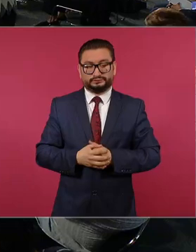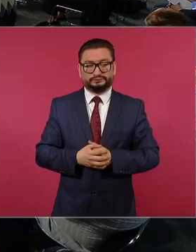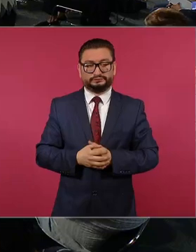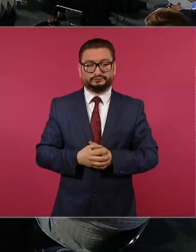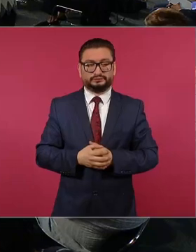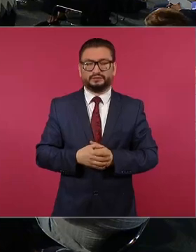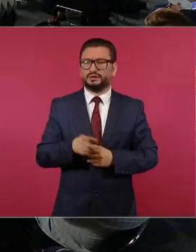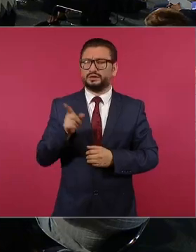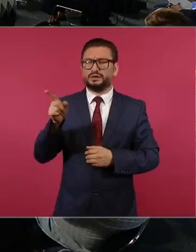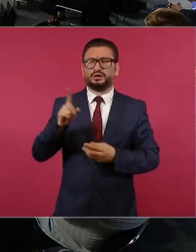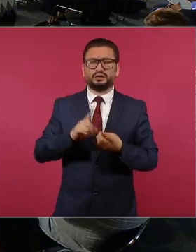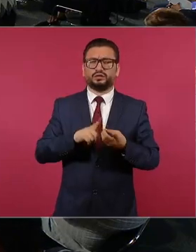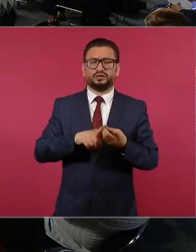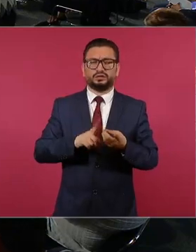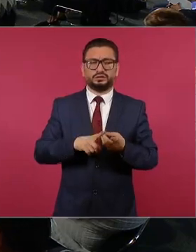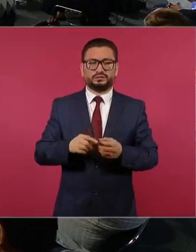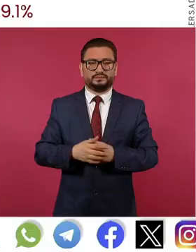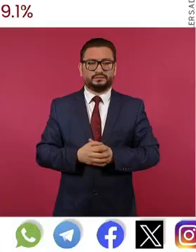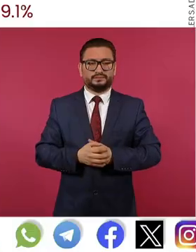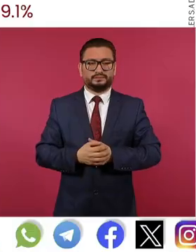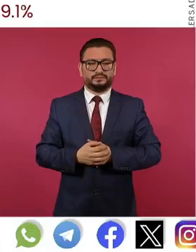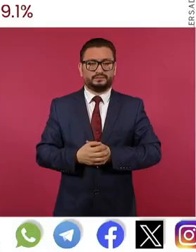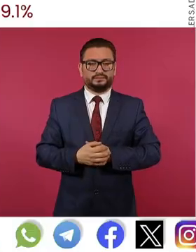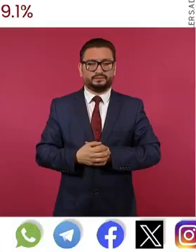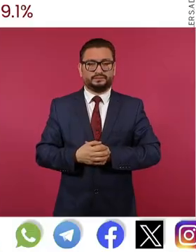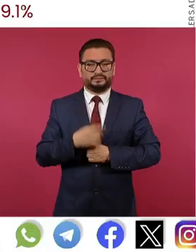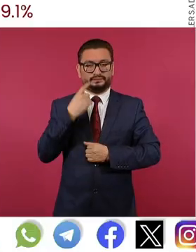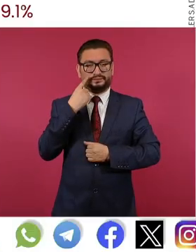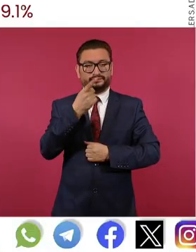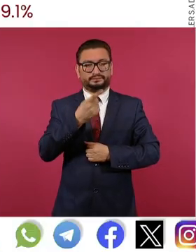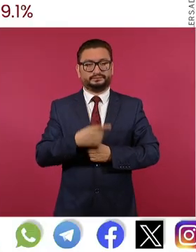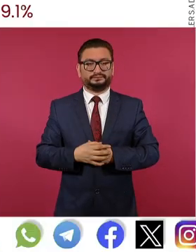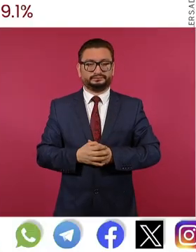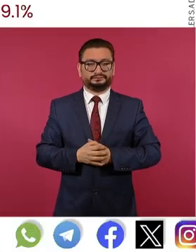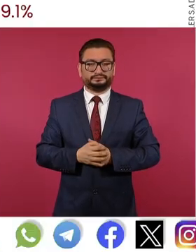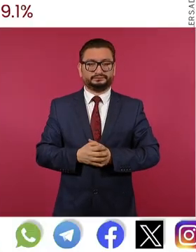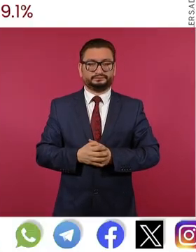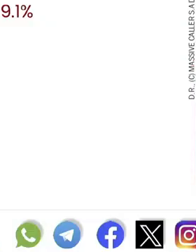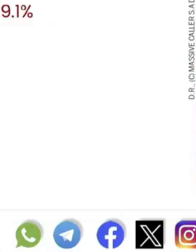¿Esta de dónde es? Esta es La Cruz. Mire.